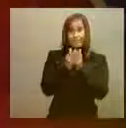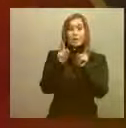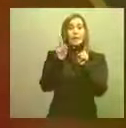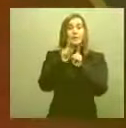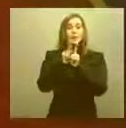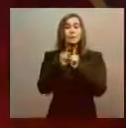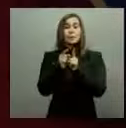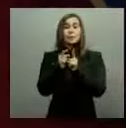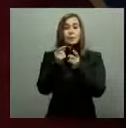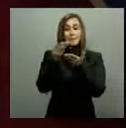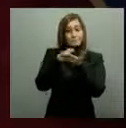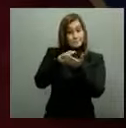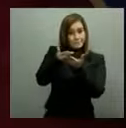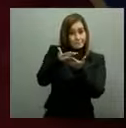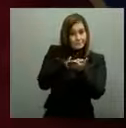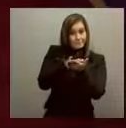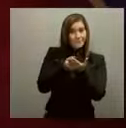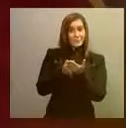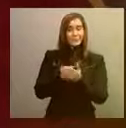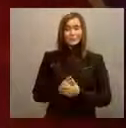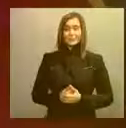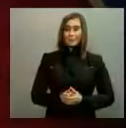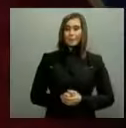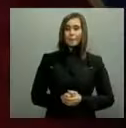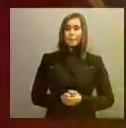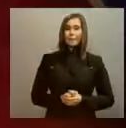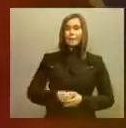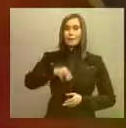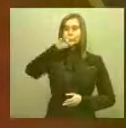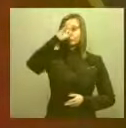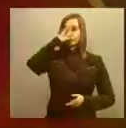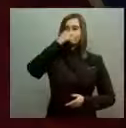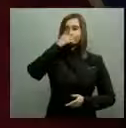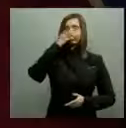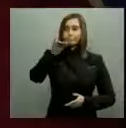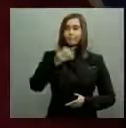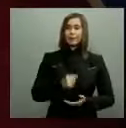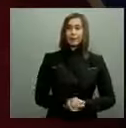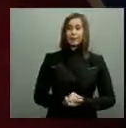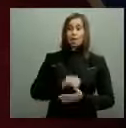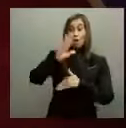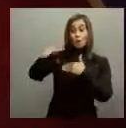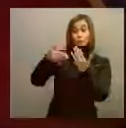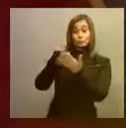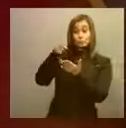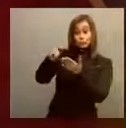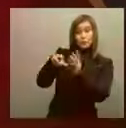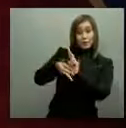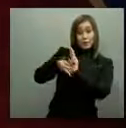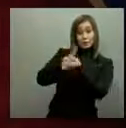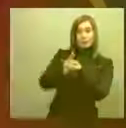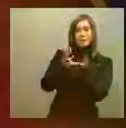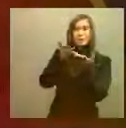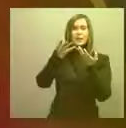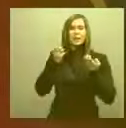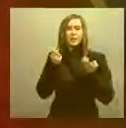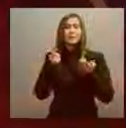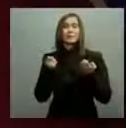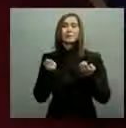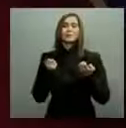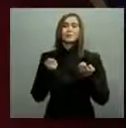importantes ahorros en divisas. Pueblo dominicano, con todas estas reformas pretendemos potenciar al